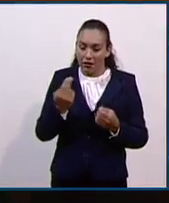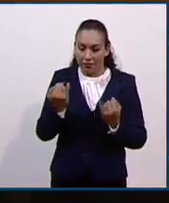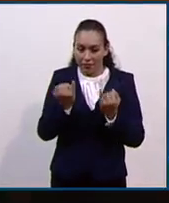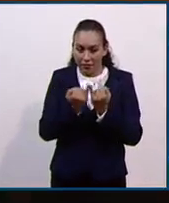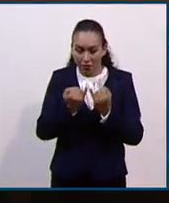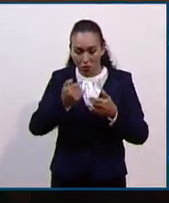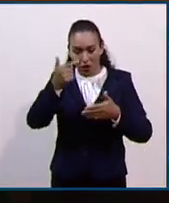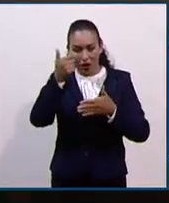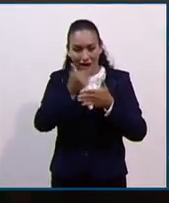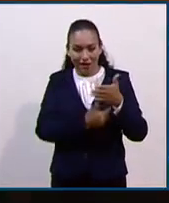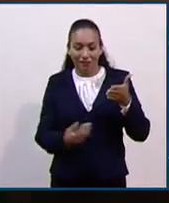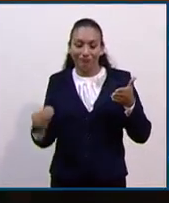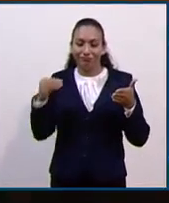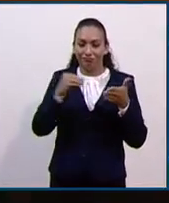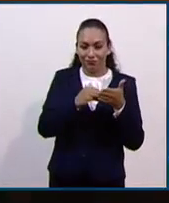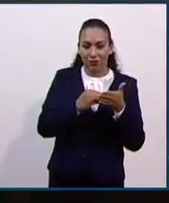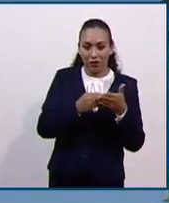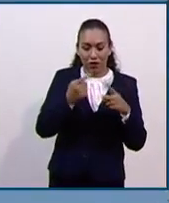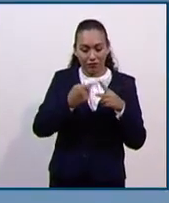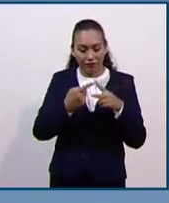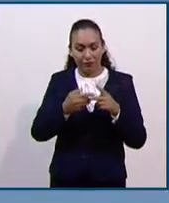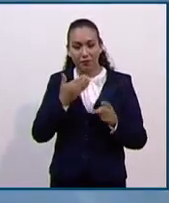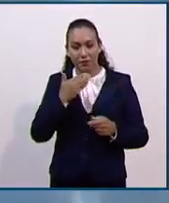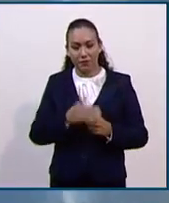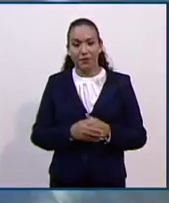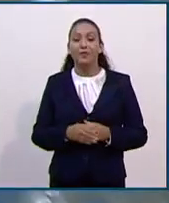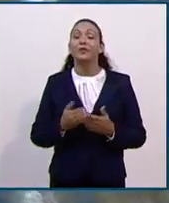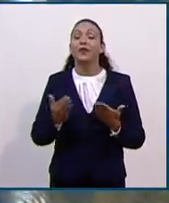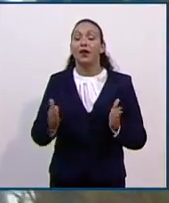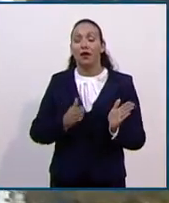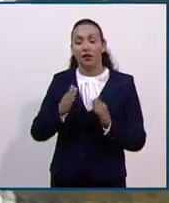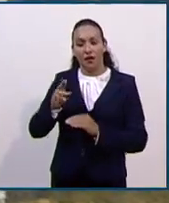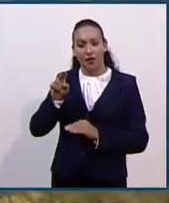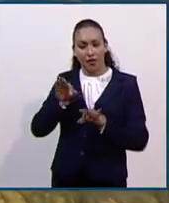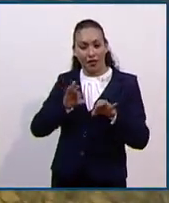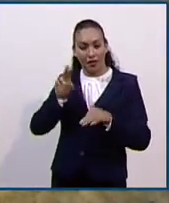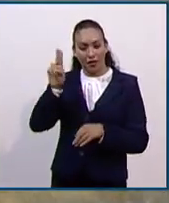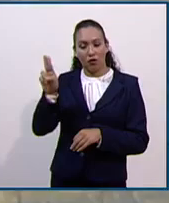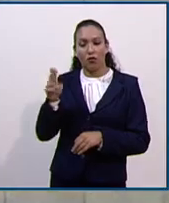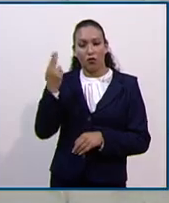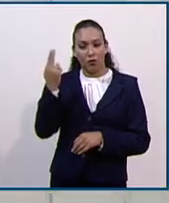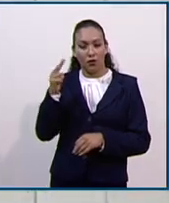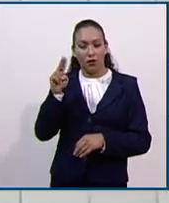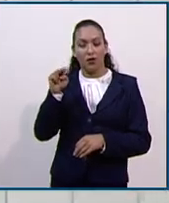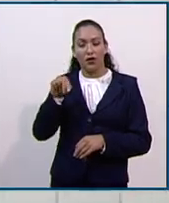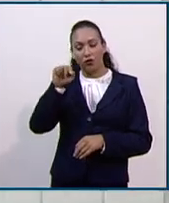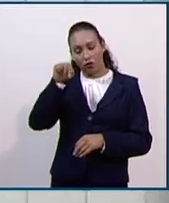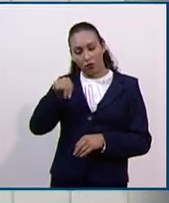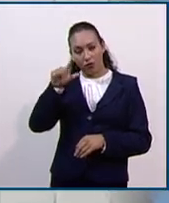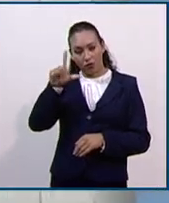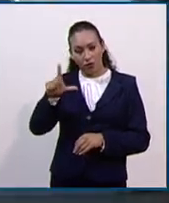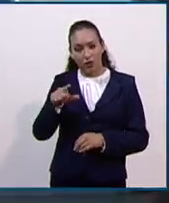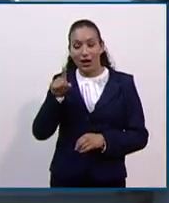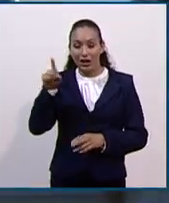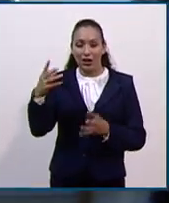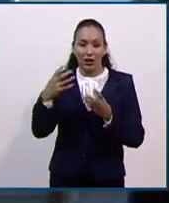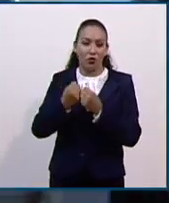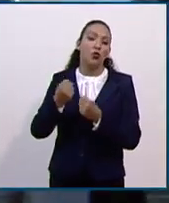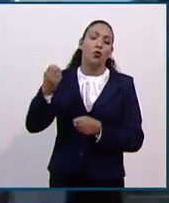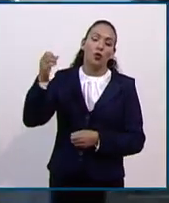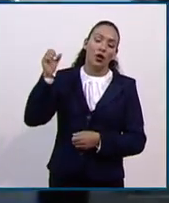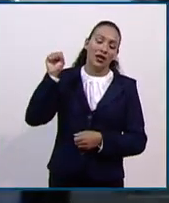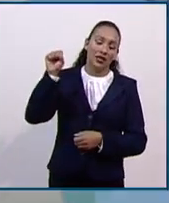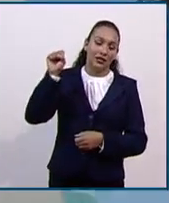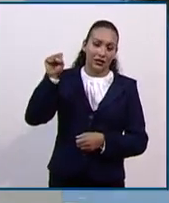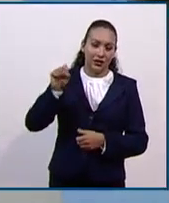que el contrato colectivo de trabajo de la Universidad Autónoma de Nuevo León con su sindicato, vigente en 2005, viola